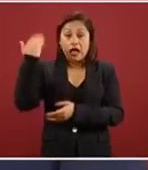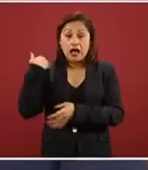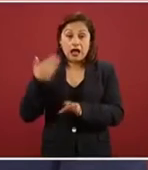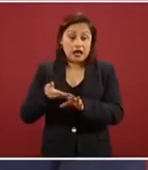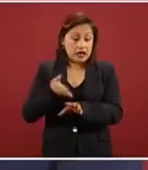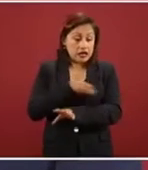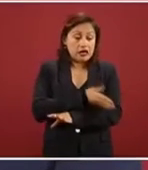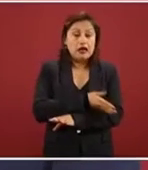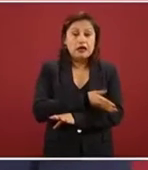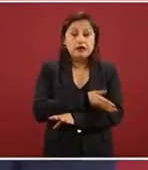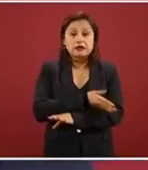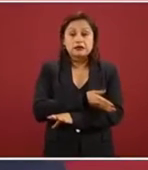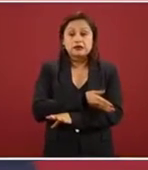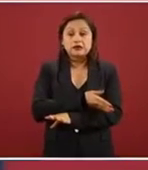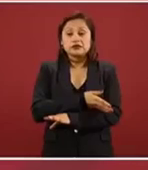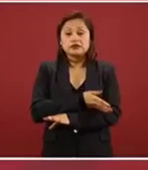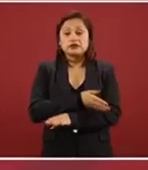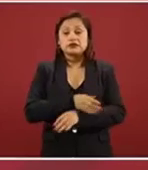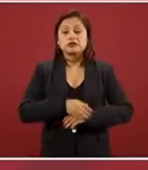hasta